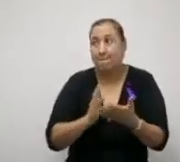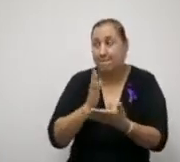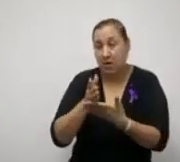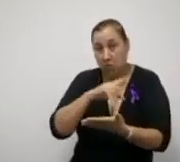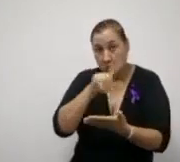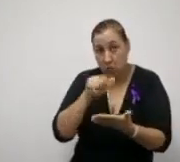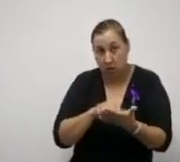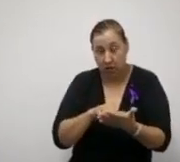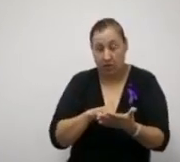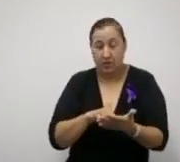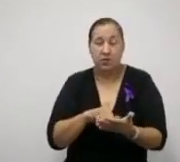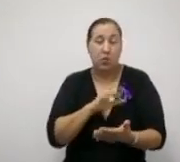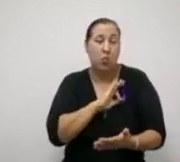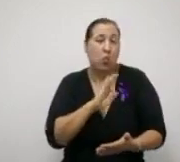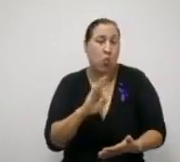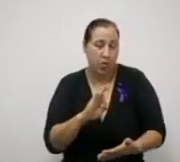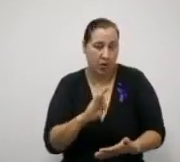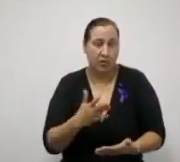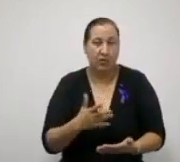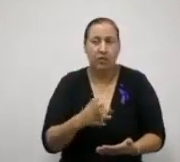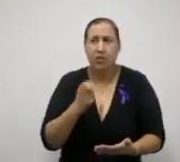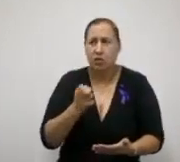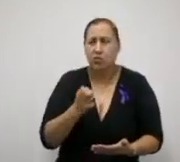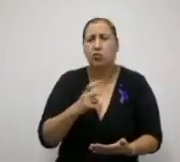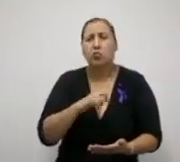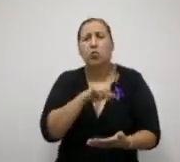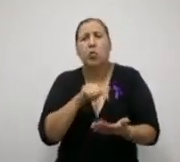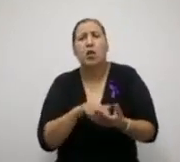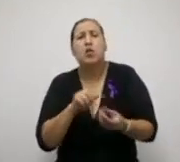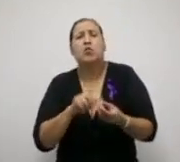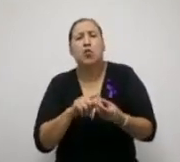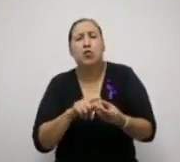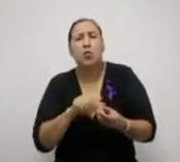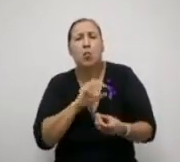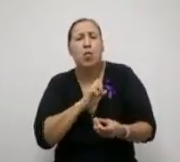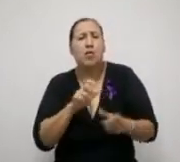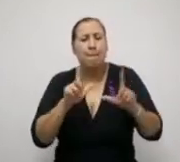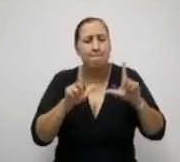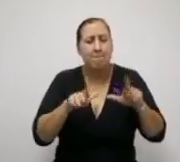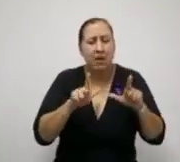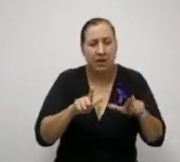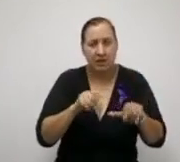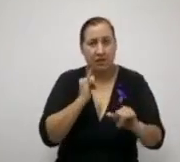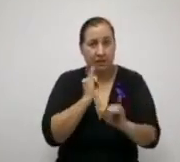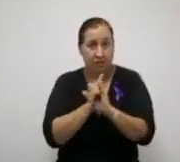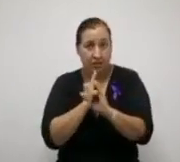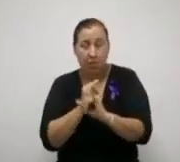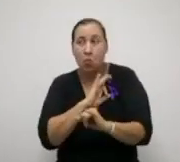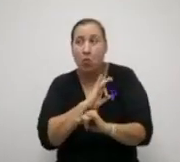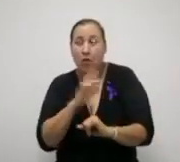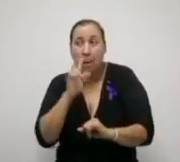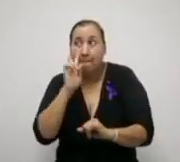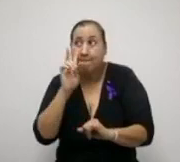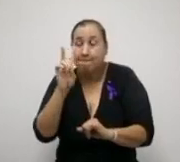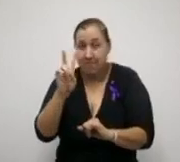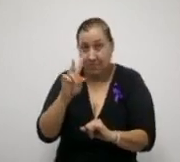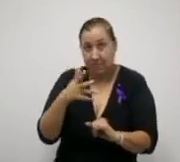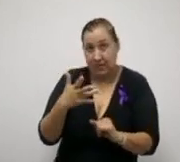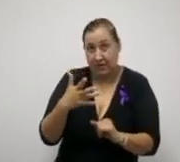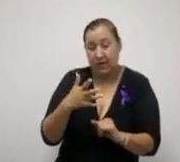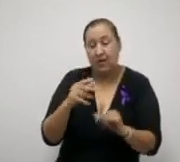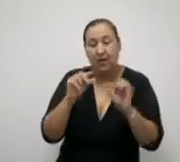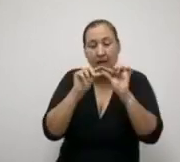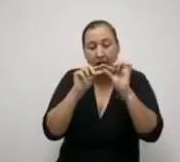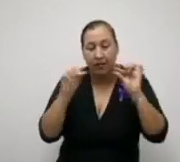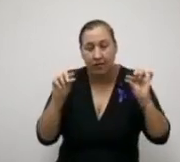aplíquense la vacuna. Estos los pueden consultar en nuestras redes sociales. Por ahí aparece el enlace que se facilita el acceso